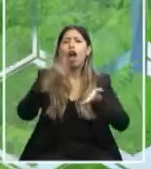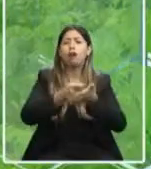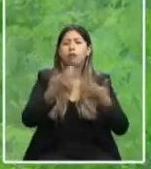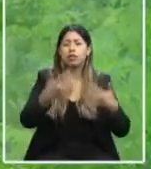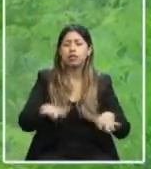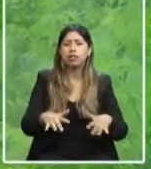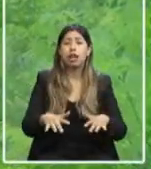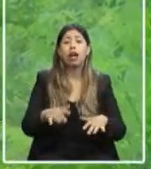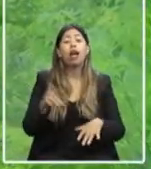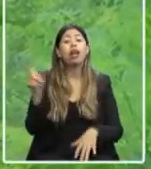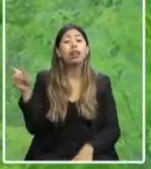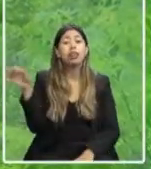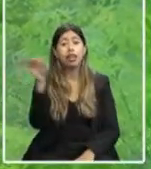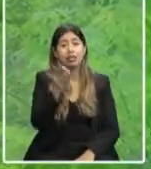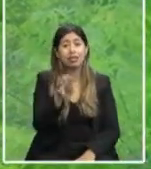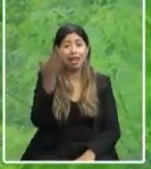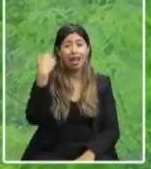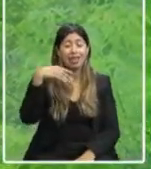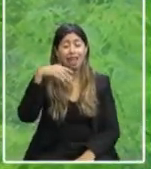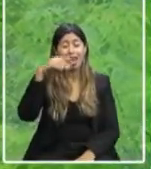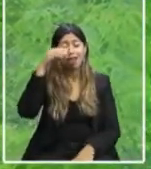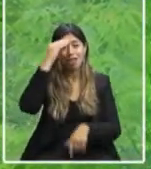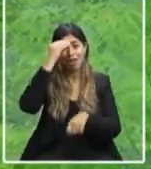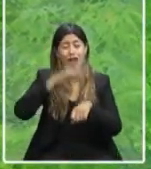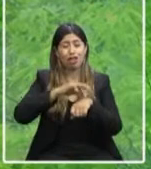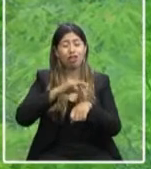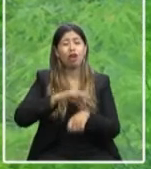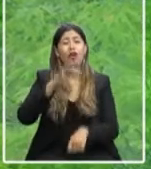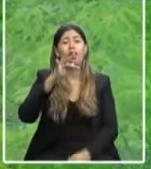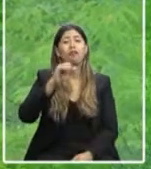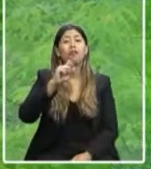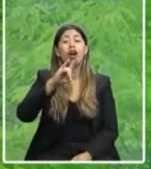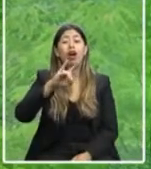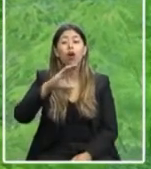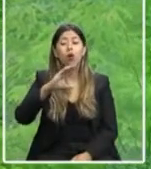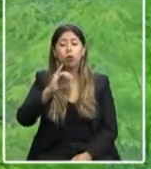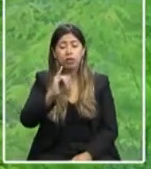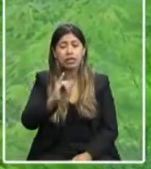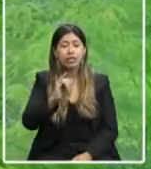doctor Fauci, la nueva generación de antivirales que serán